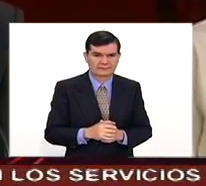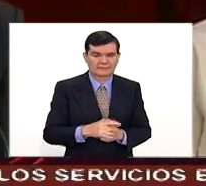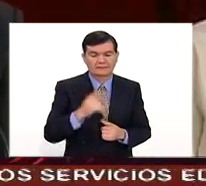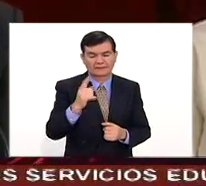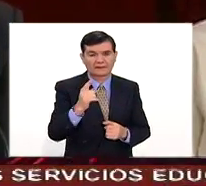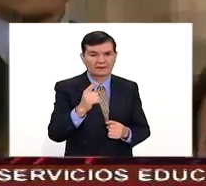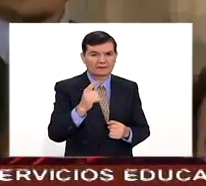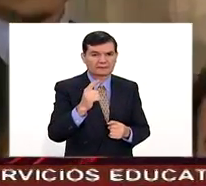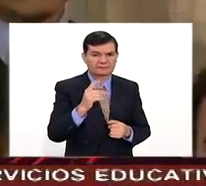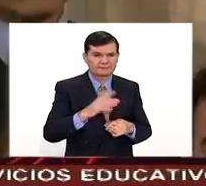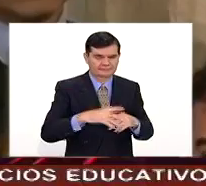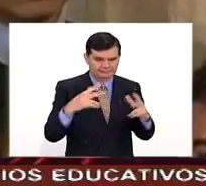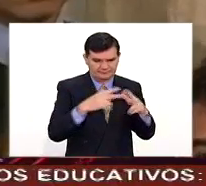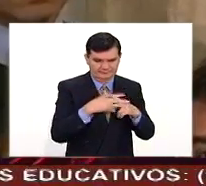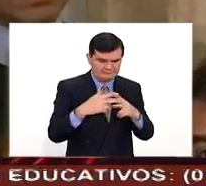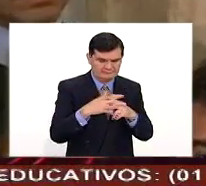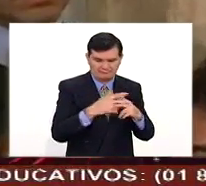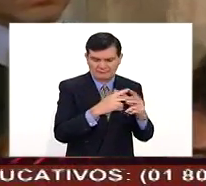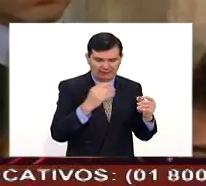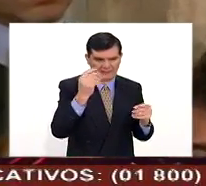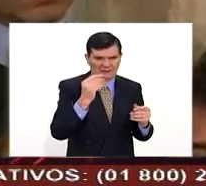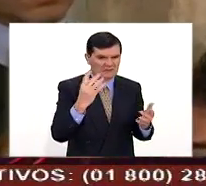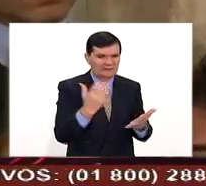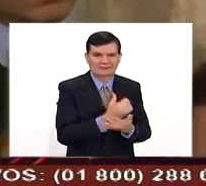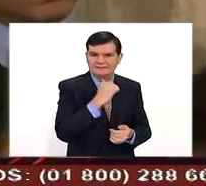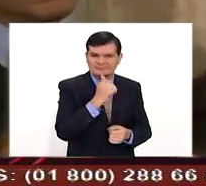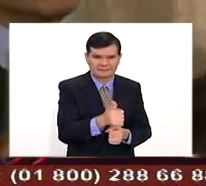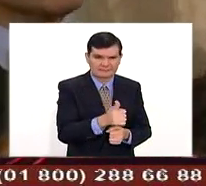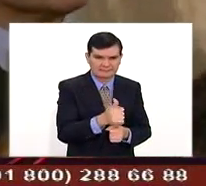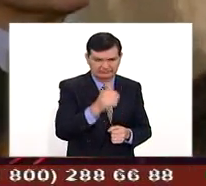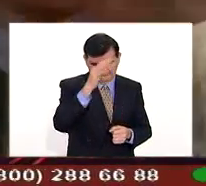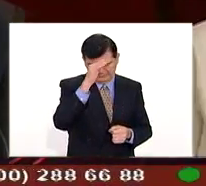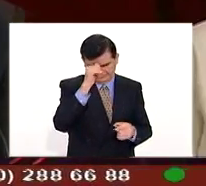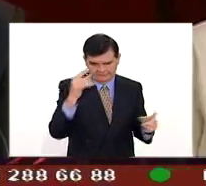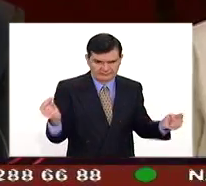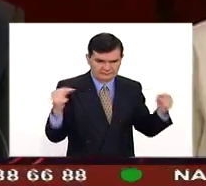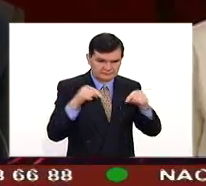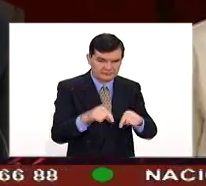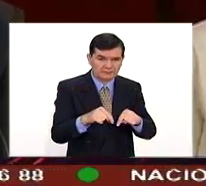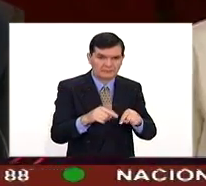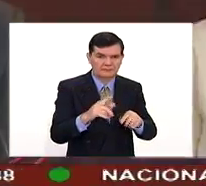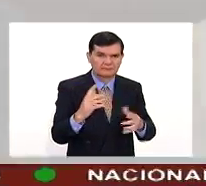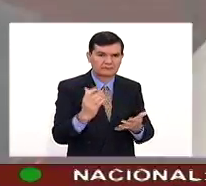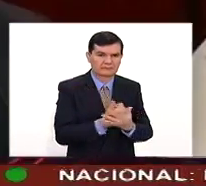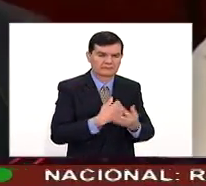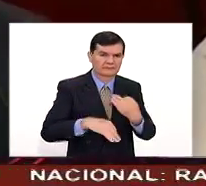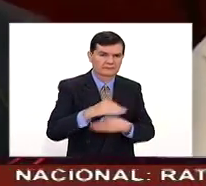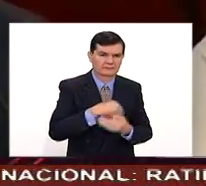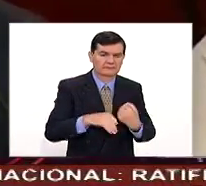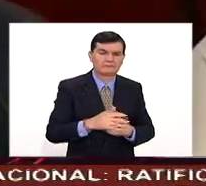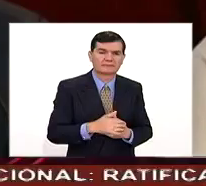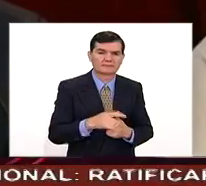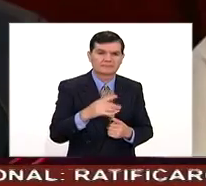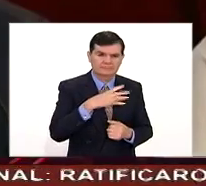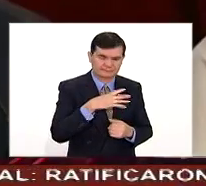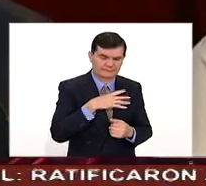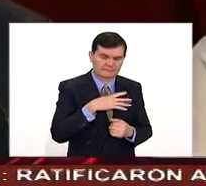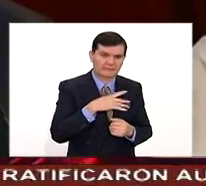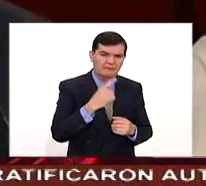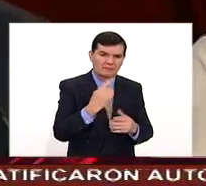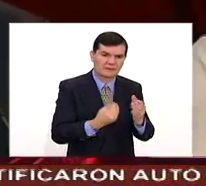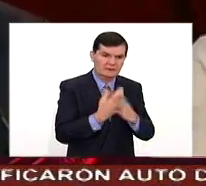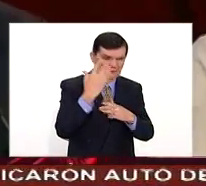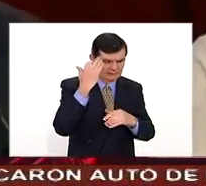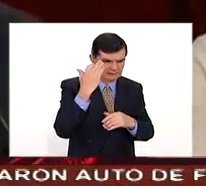En la pelea irracional no gana nadie, en el acuerdo ganamos todos. Se viene un tiempo